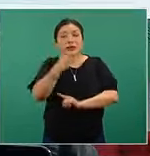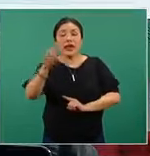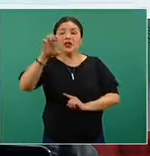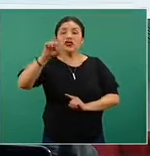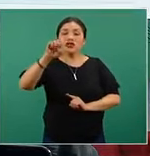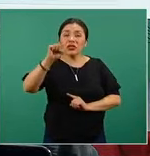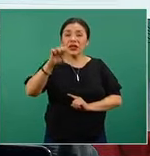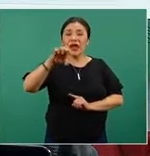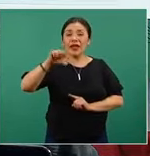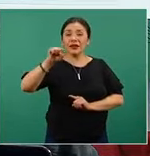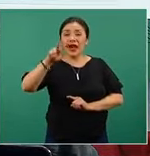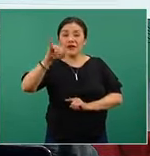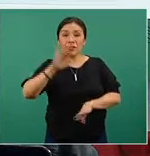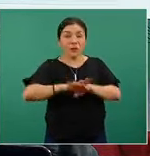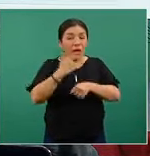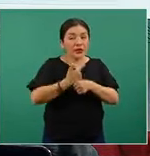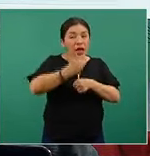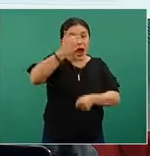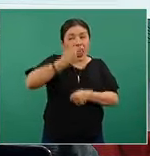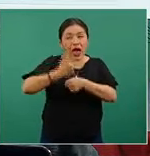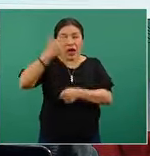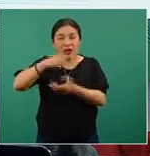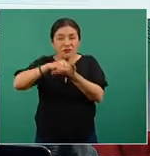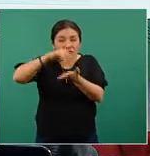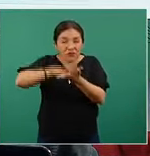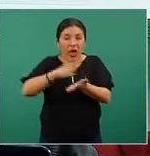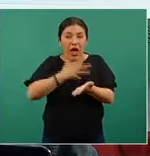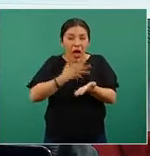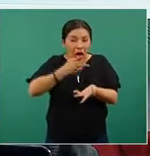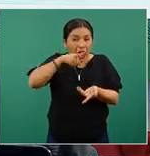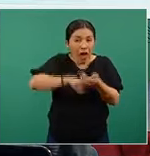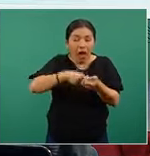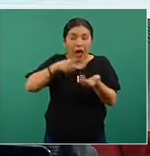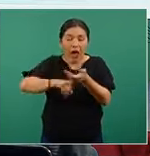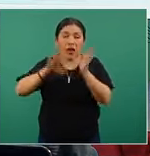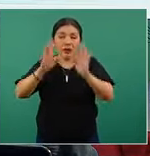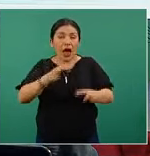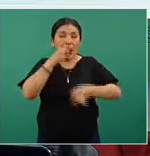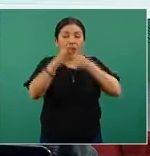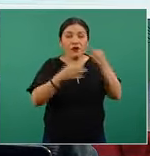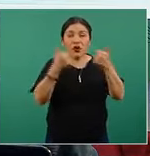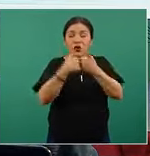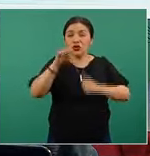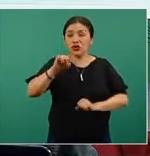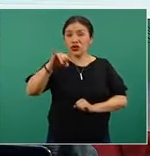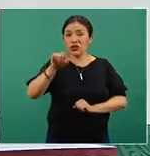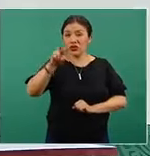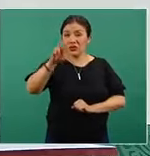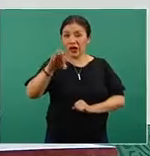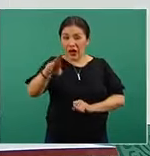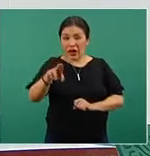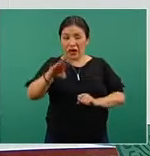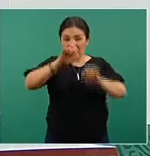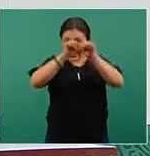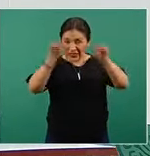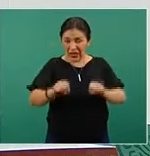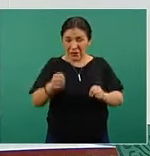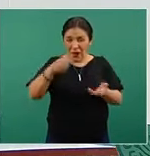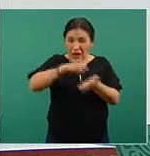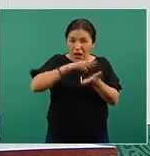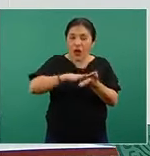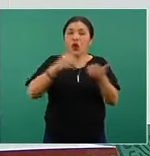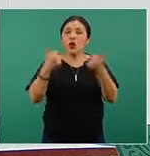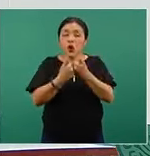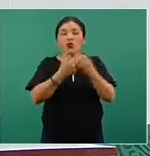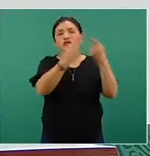es avis graves que han sido identificados o que han sido reportados al sistema nacional de salud a través de